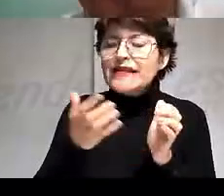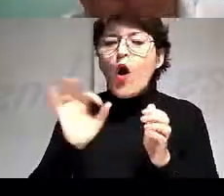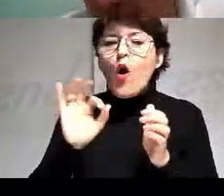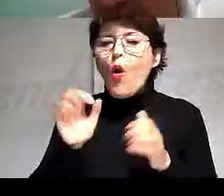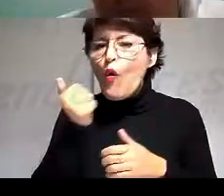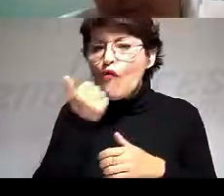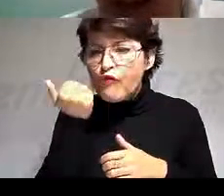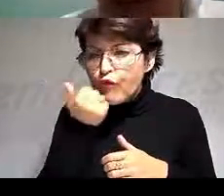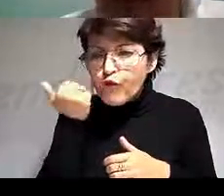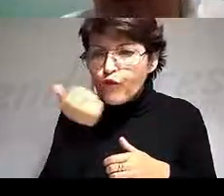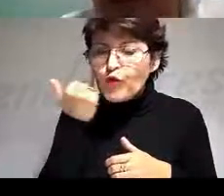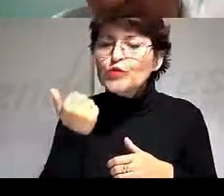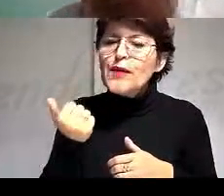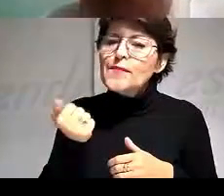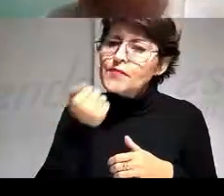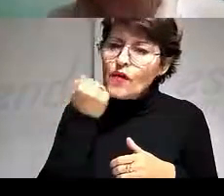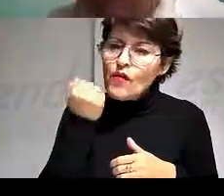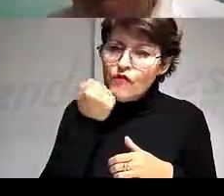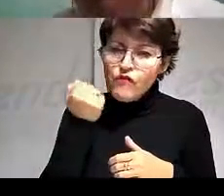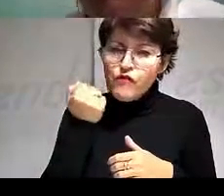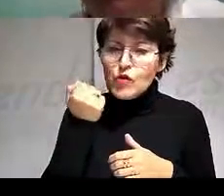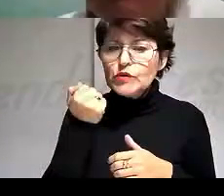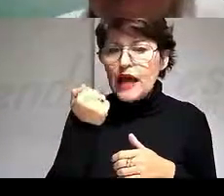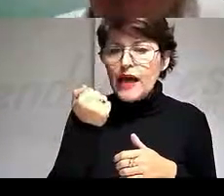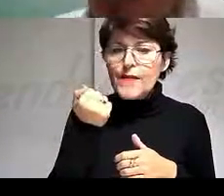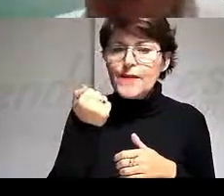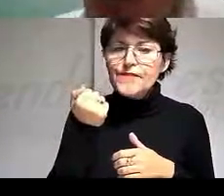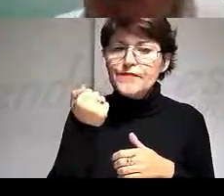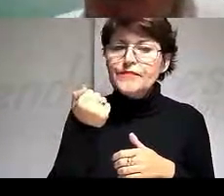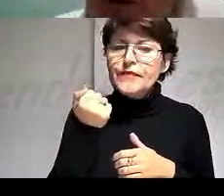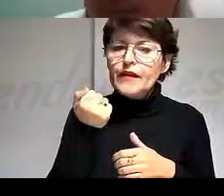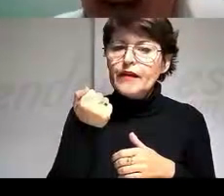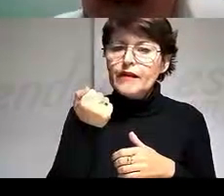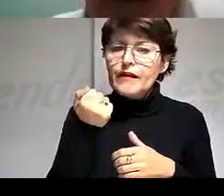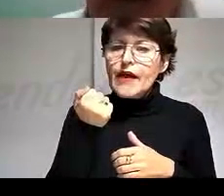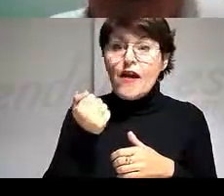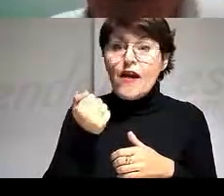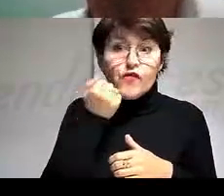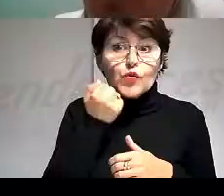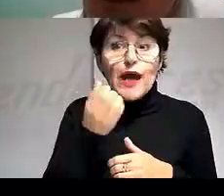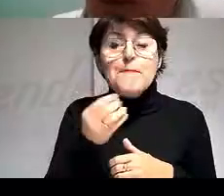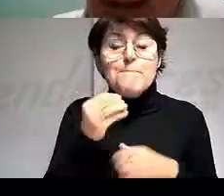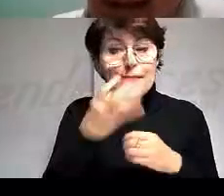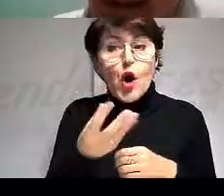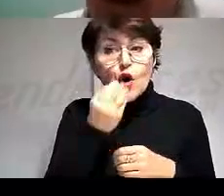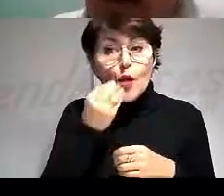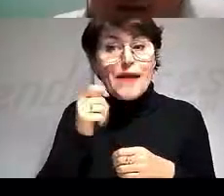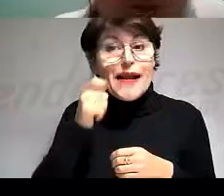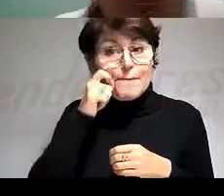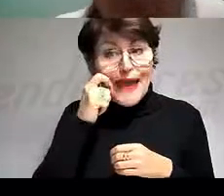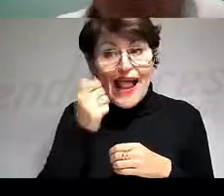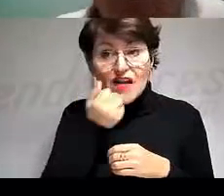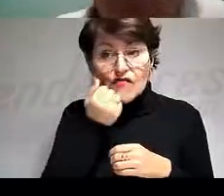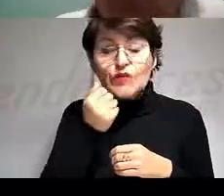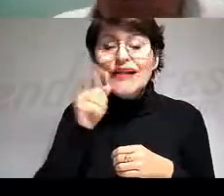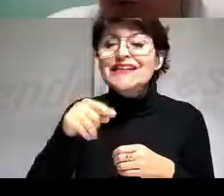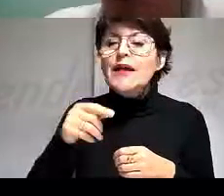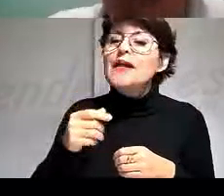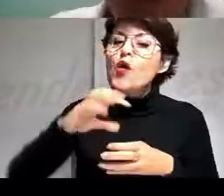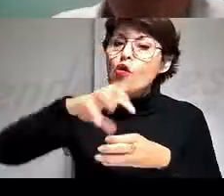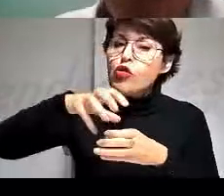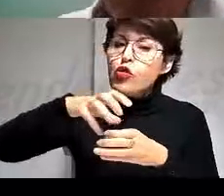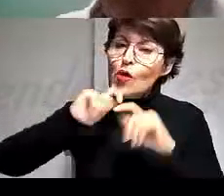ser deseablemente, siempre que podamos, evidentemente, con piel, y zumos naturales, no